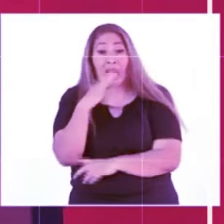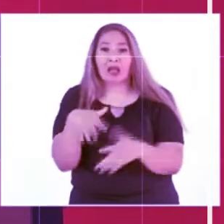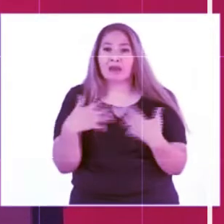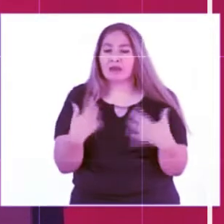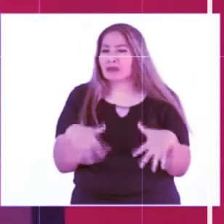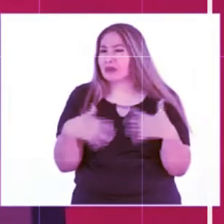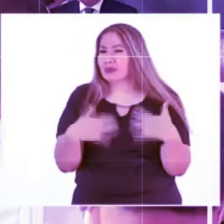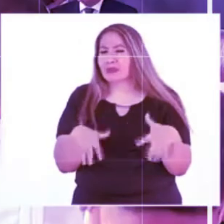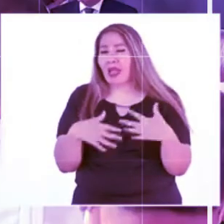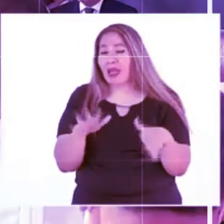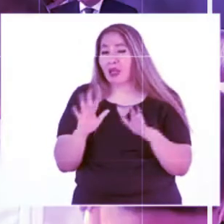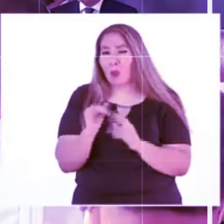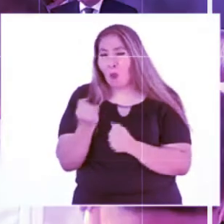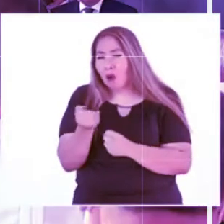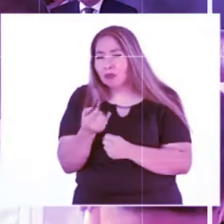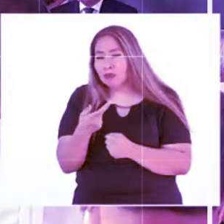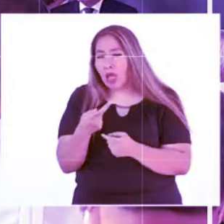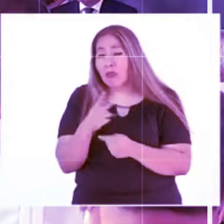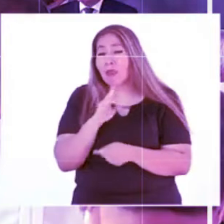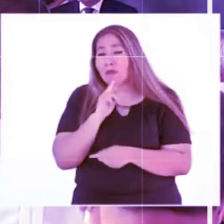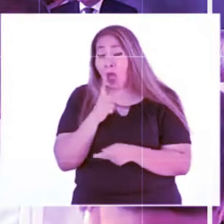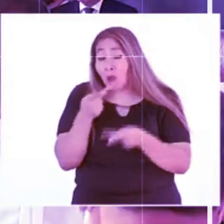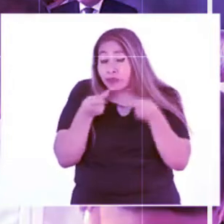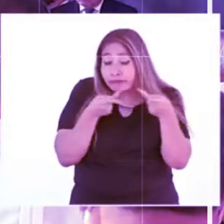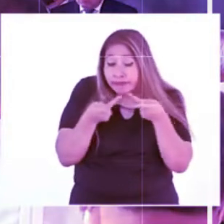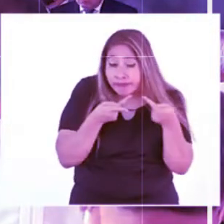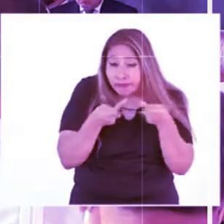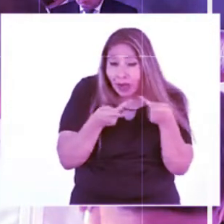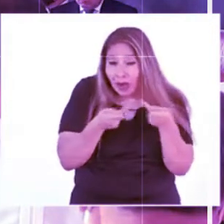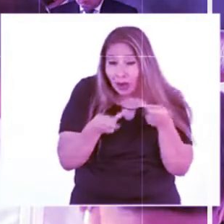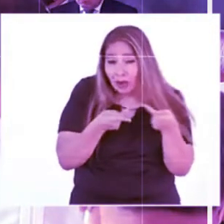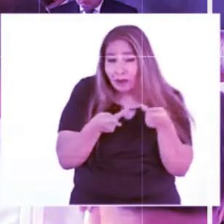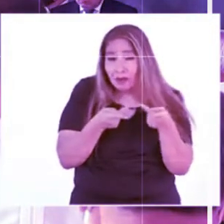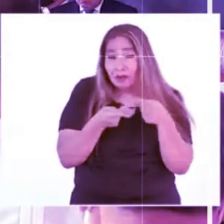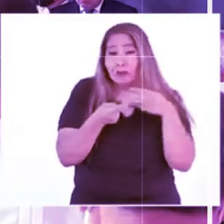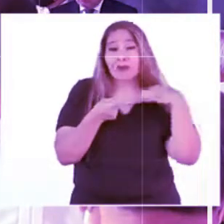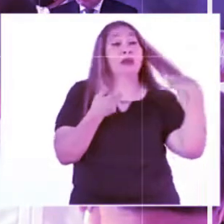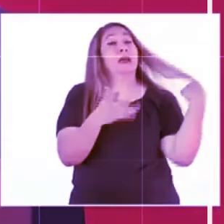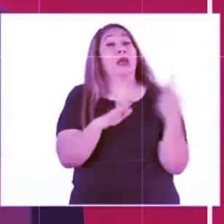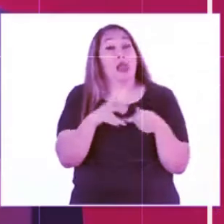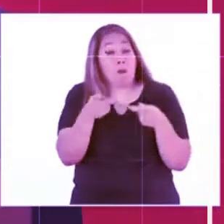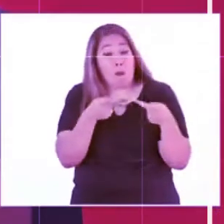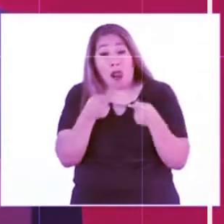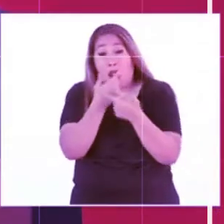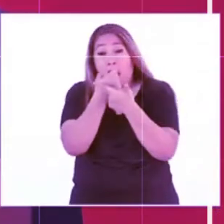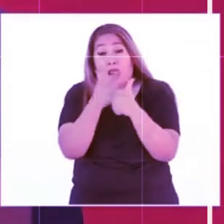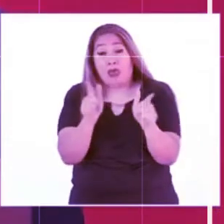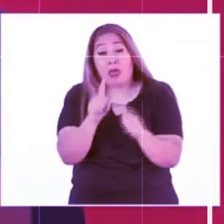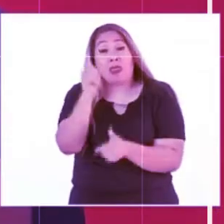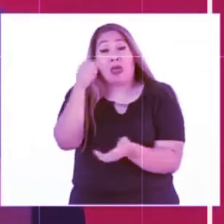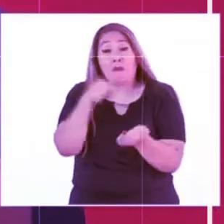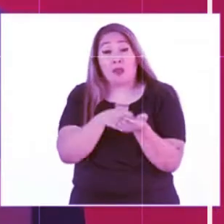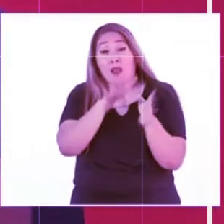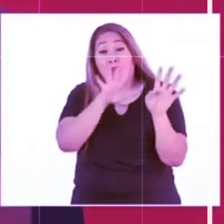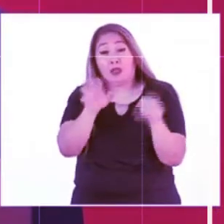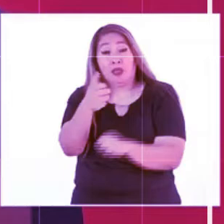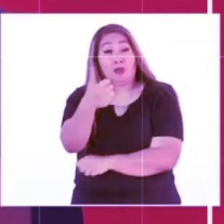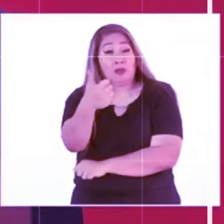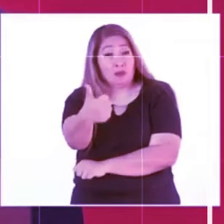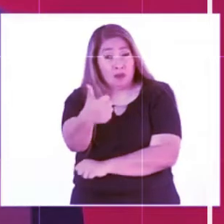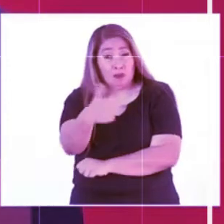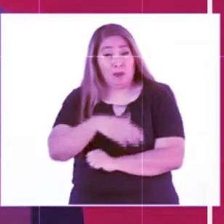mejor plan que se ha escrito en México, el plan liberal de